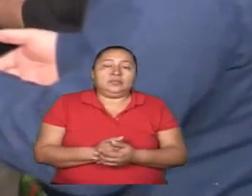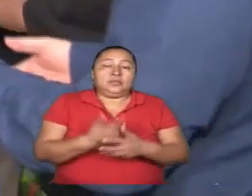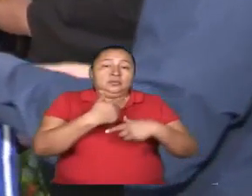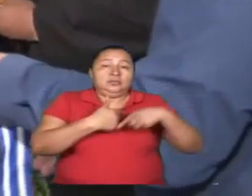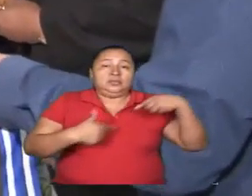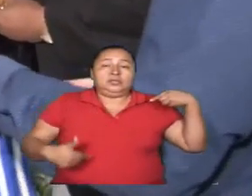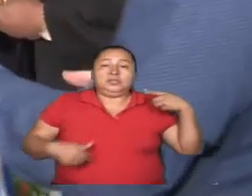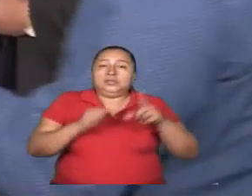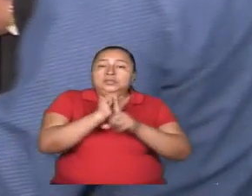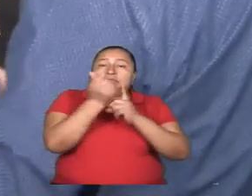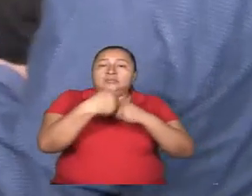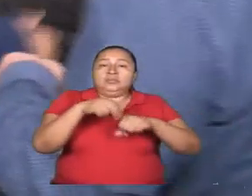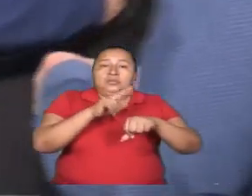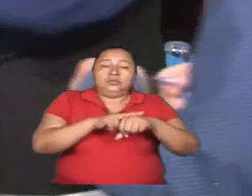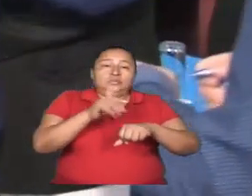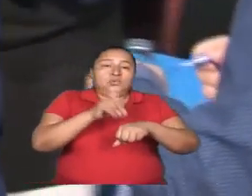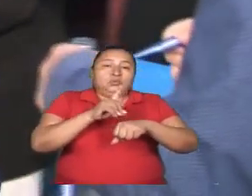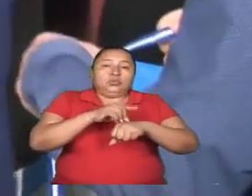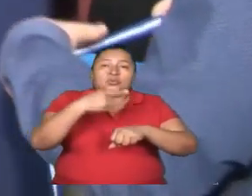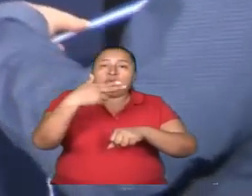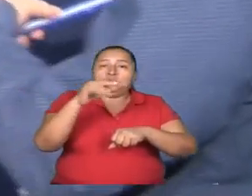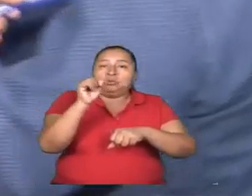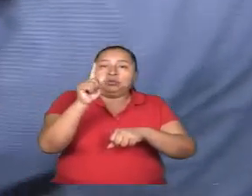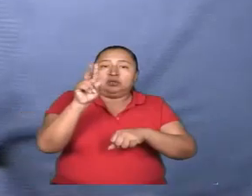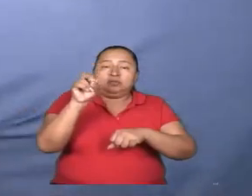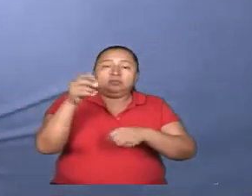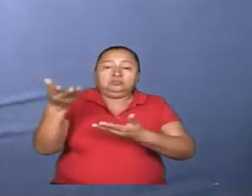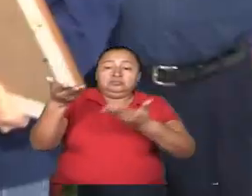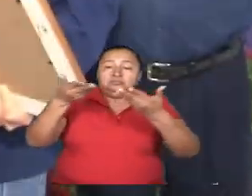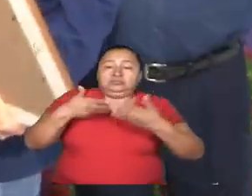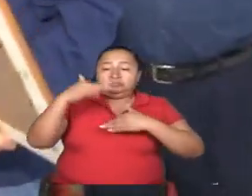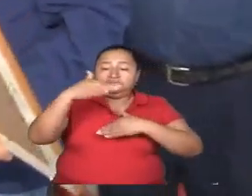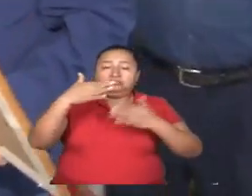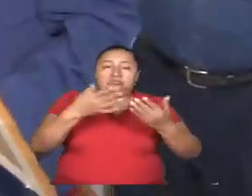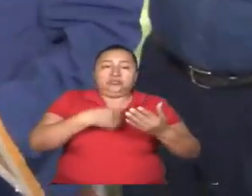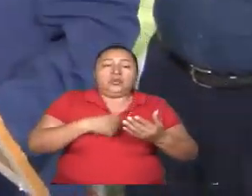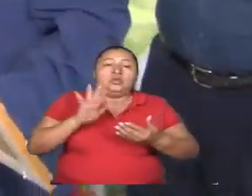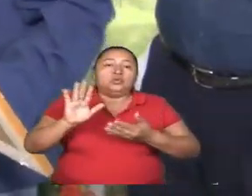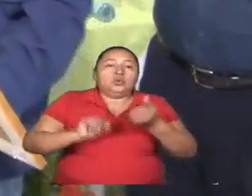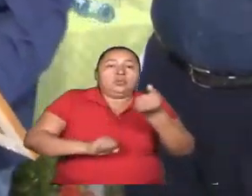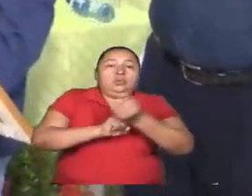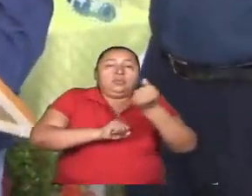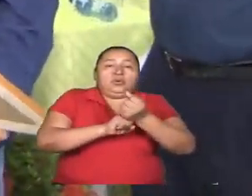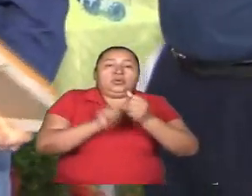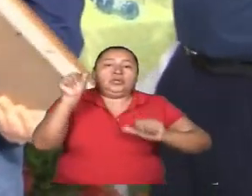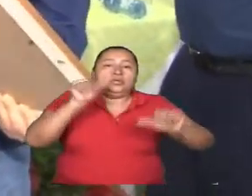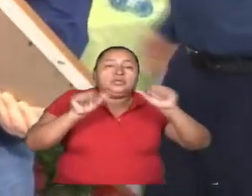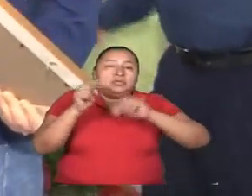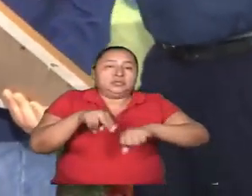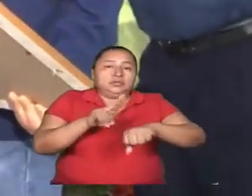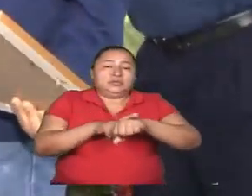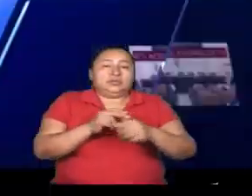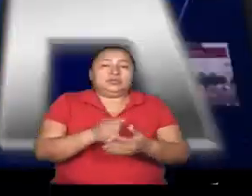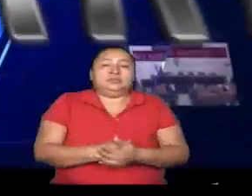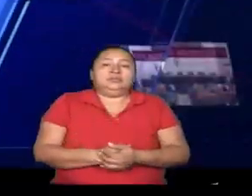Presidente de la Asamblea Nacional, Dr. Gustavo Porras, recibe reconocimiento por su aporte a los artistas nacionales.